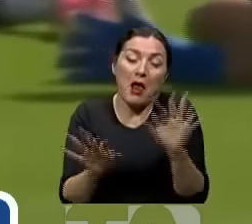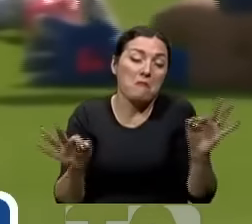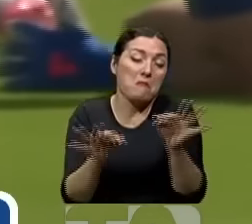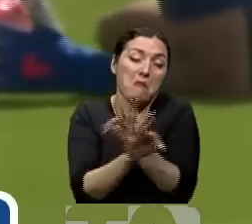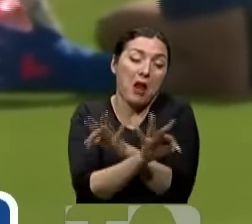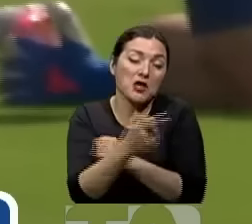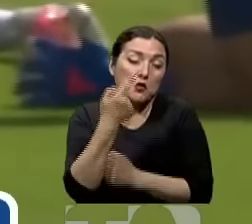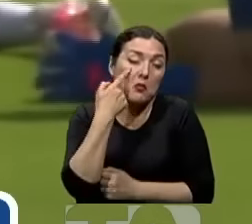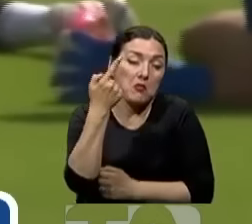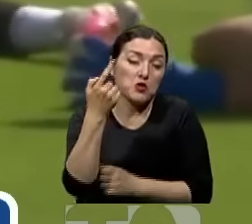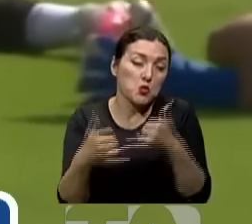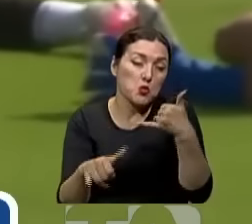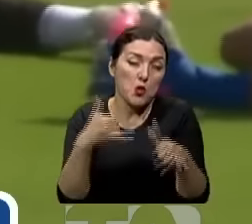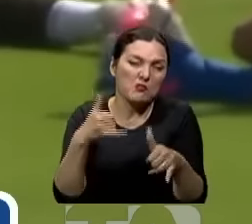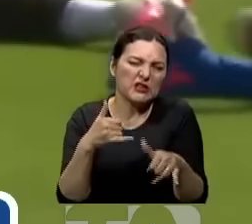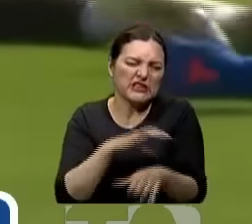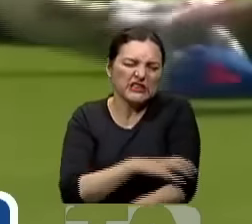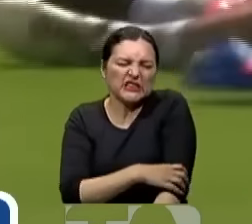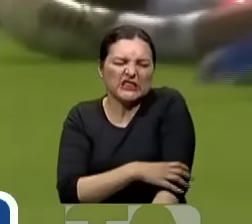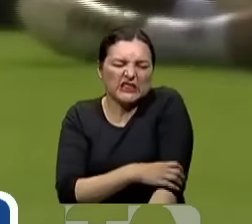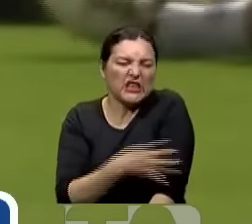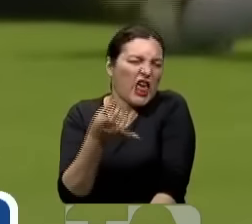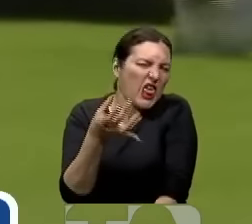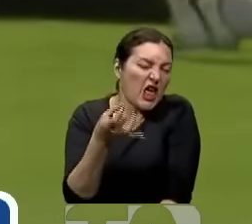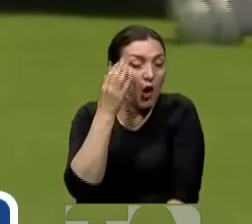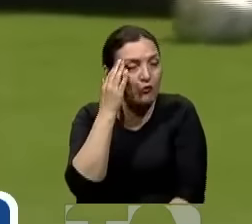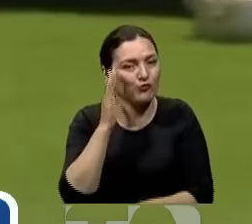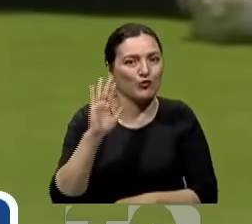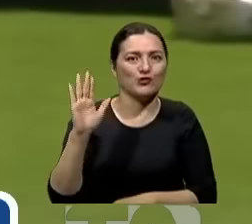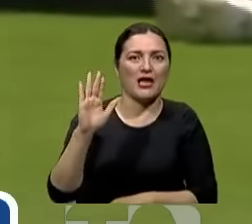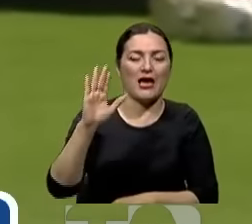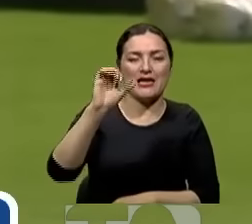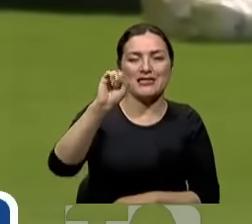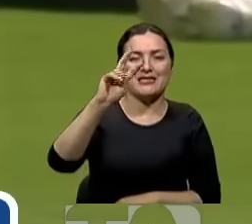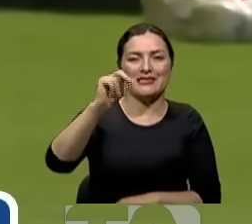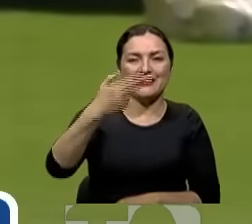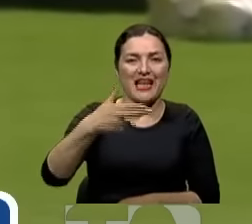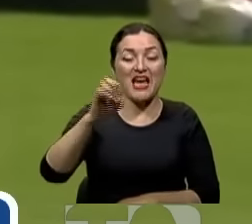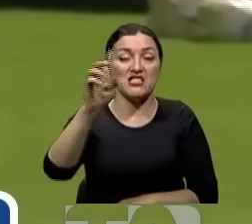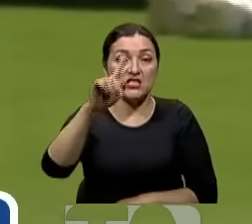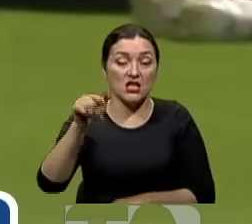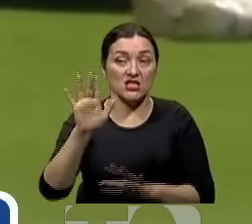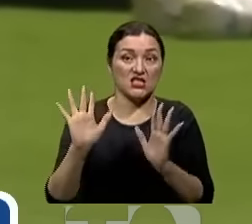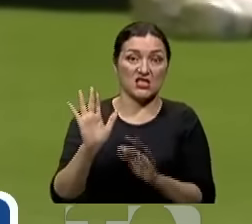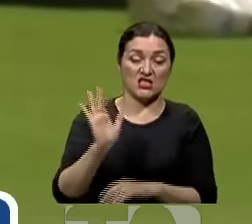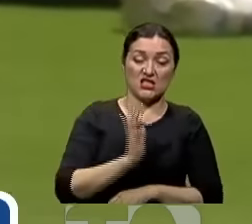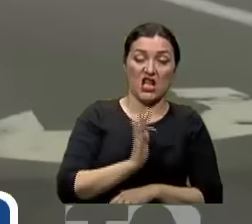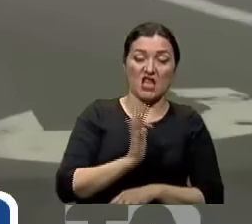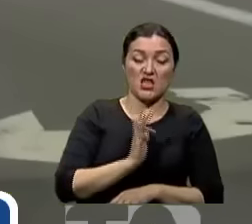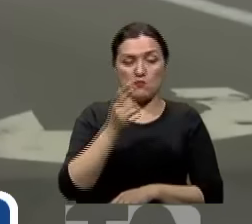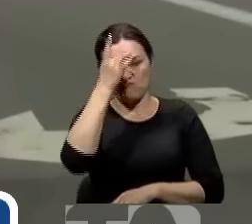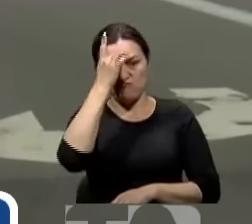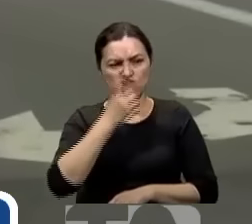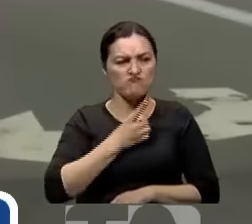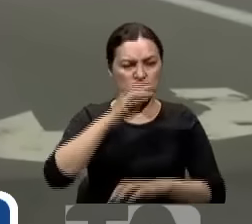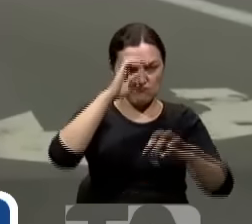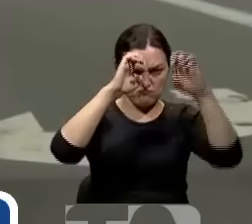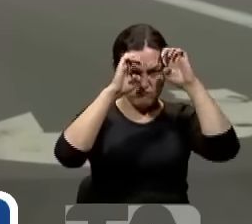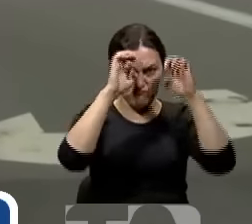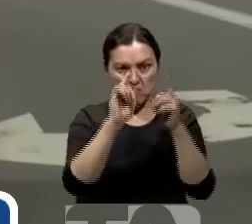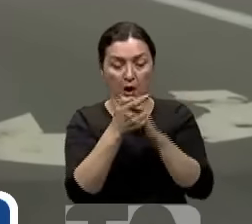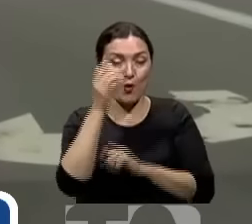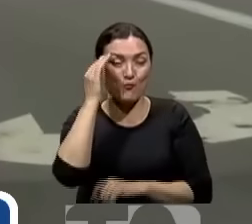si hay algún jugador con alguna molestia o si Félix Sánchez Vaz decidirá hacer algún cambio táctico o de... de